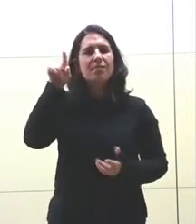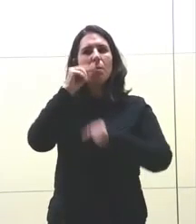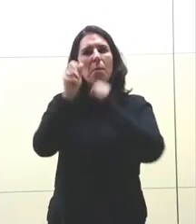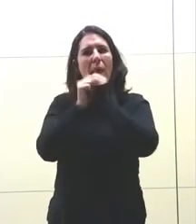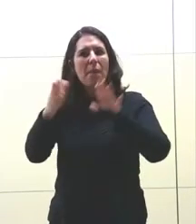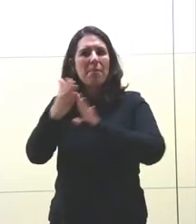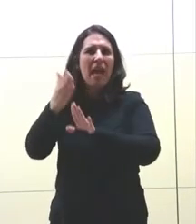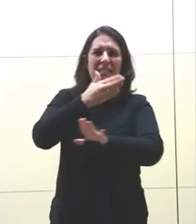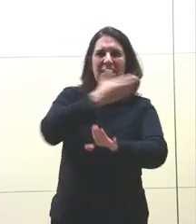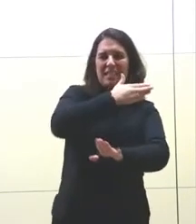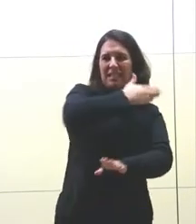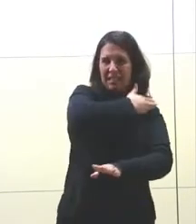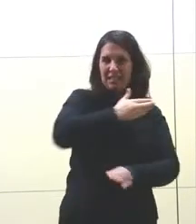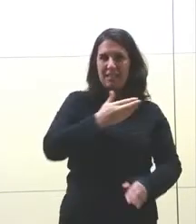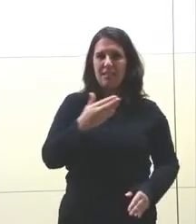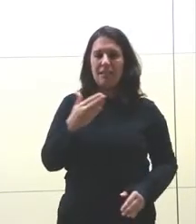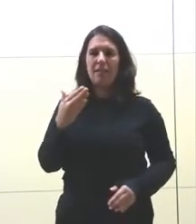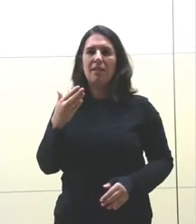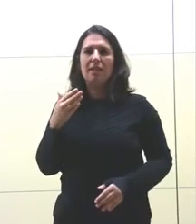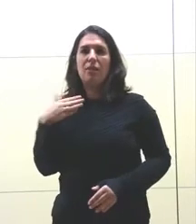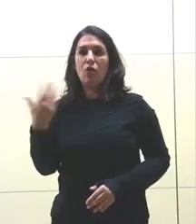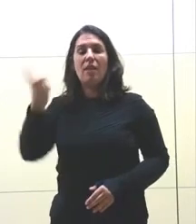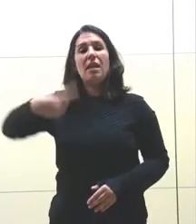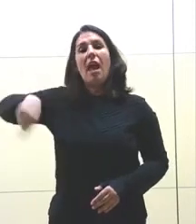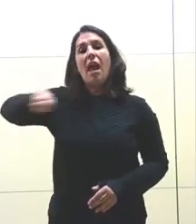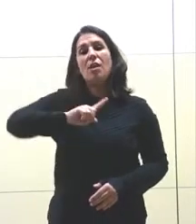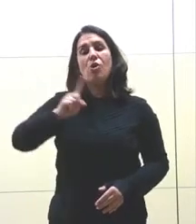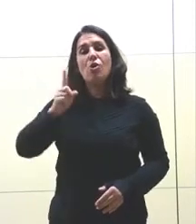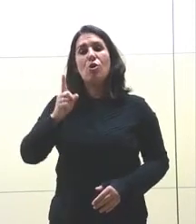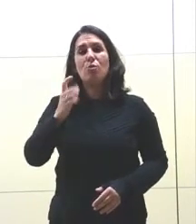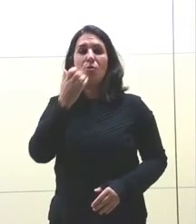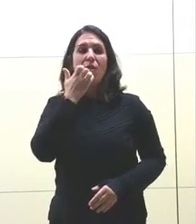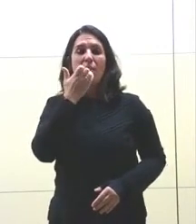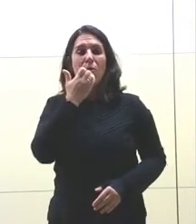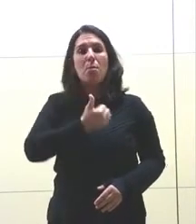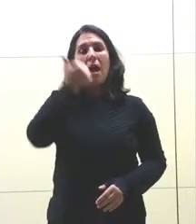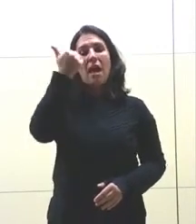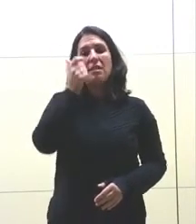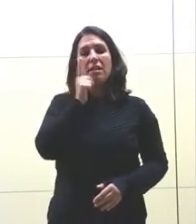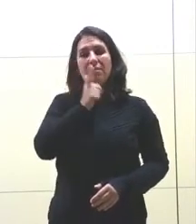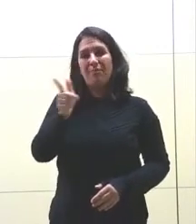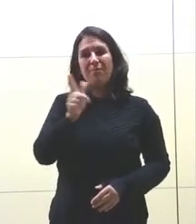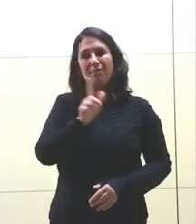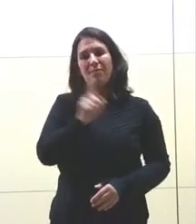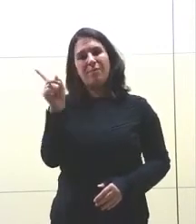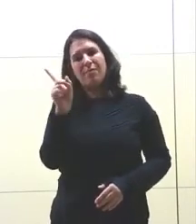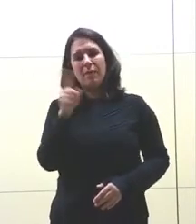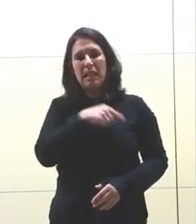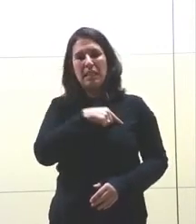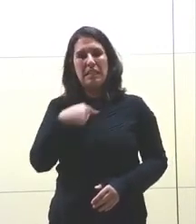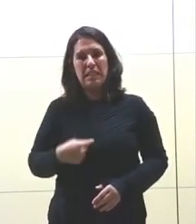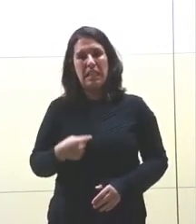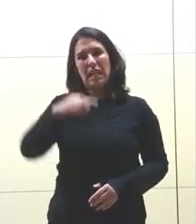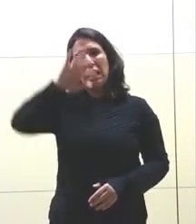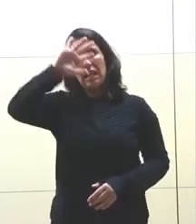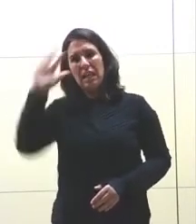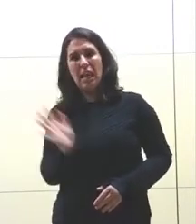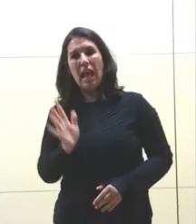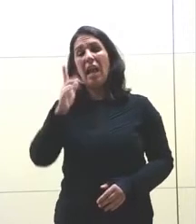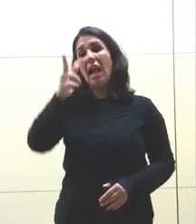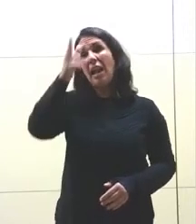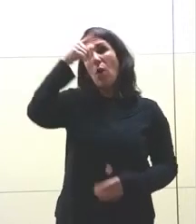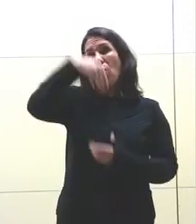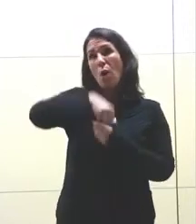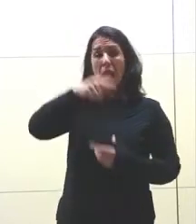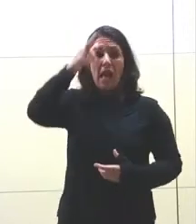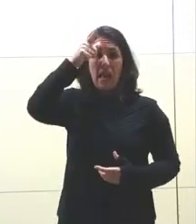pandemias previas, que como son los países del Lejano Oriente y, en el ámbito europeo, Alemania, y son los países